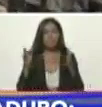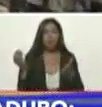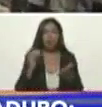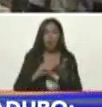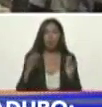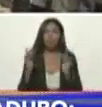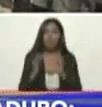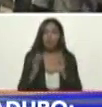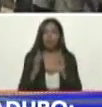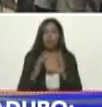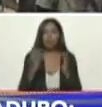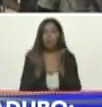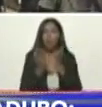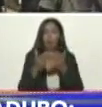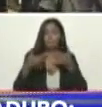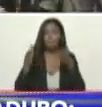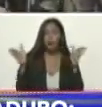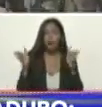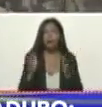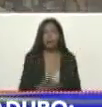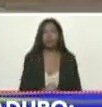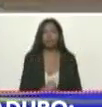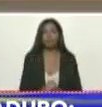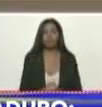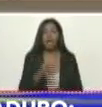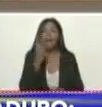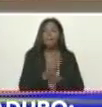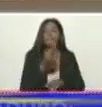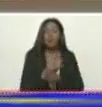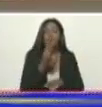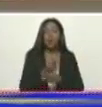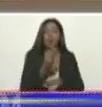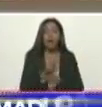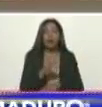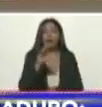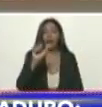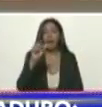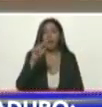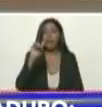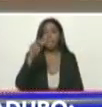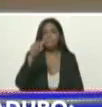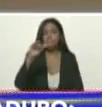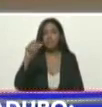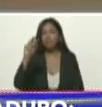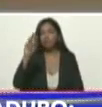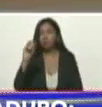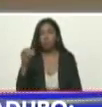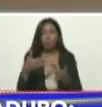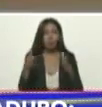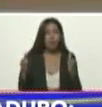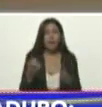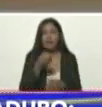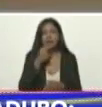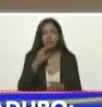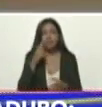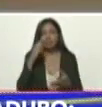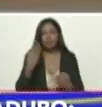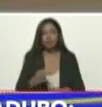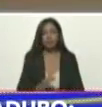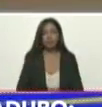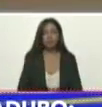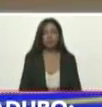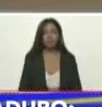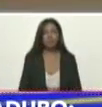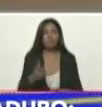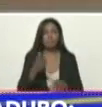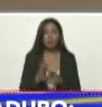escuela. Vámonos directo a Monagas, en Caripito, la bella Caripito, bellísima Caripito.